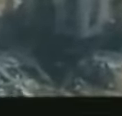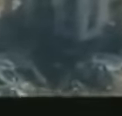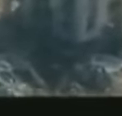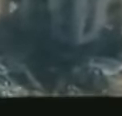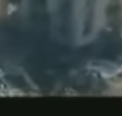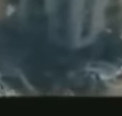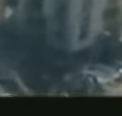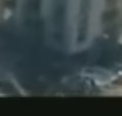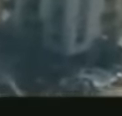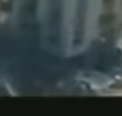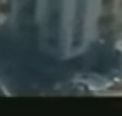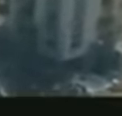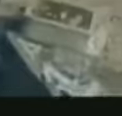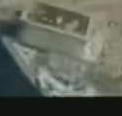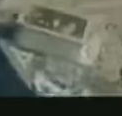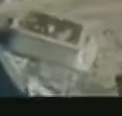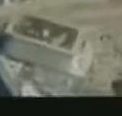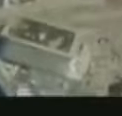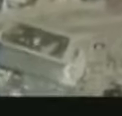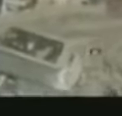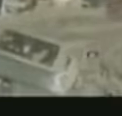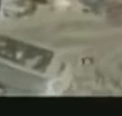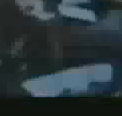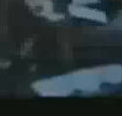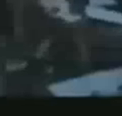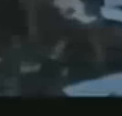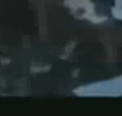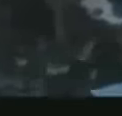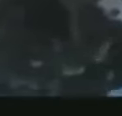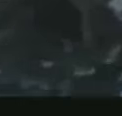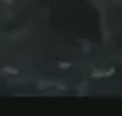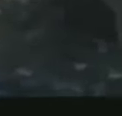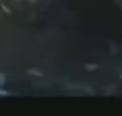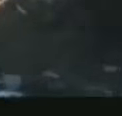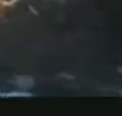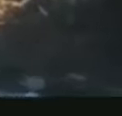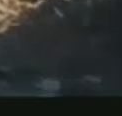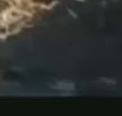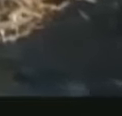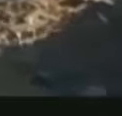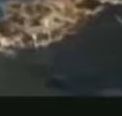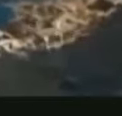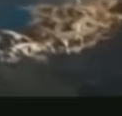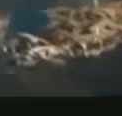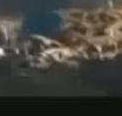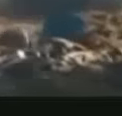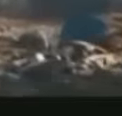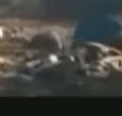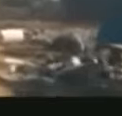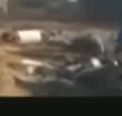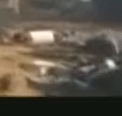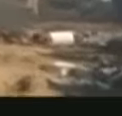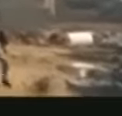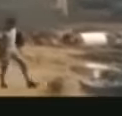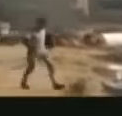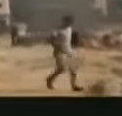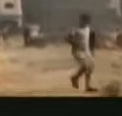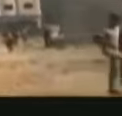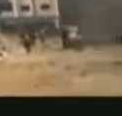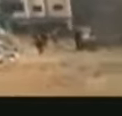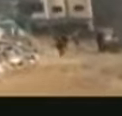El camino es solo una de las cosas, semillas sin